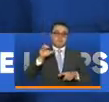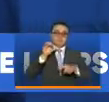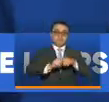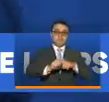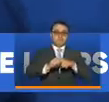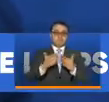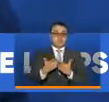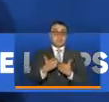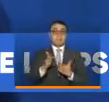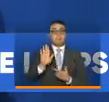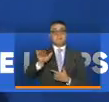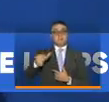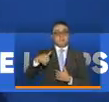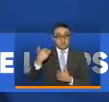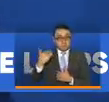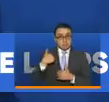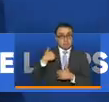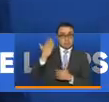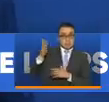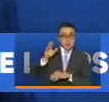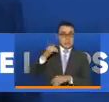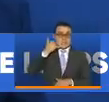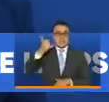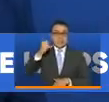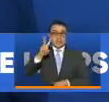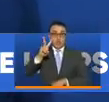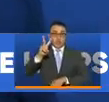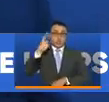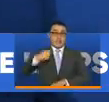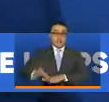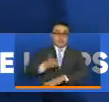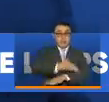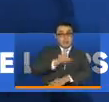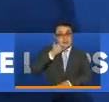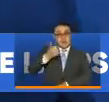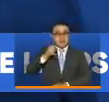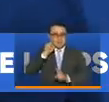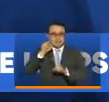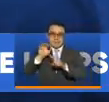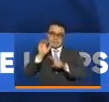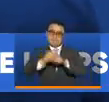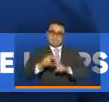Igualmente lo vamos a estar llamando días hábiles para programar la cita de cita.